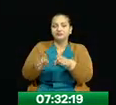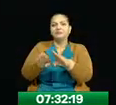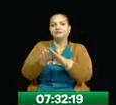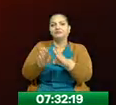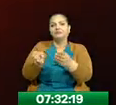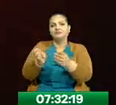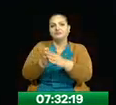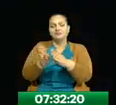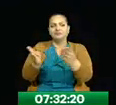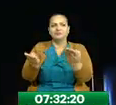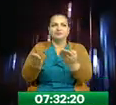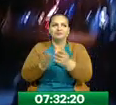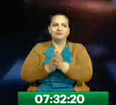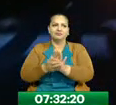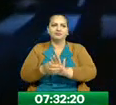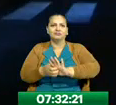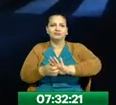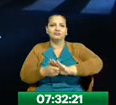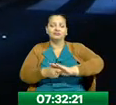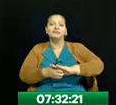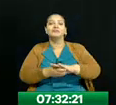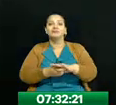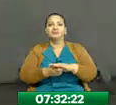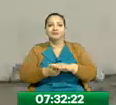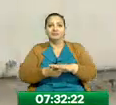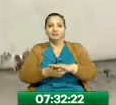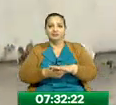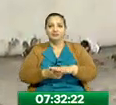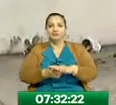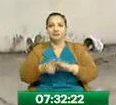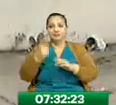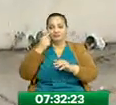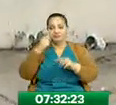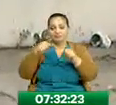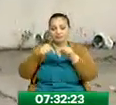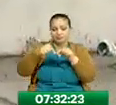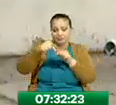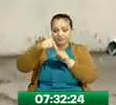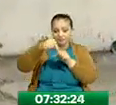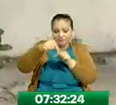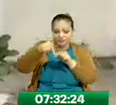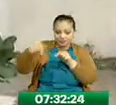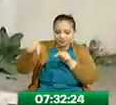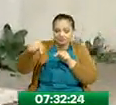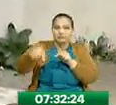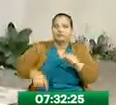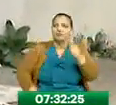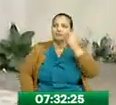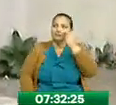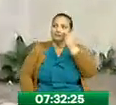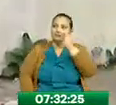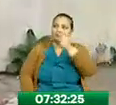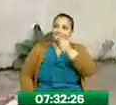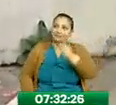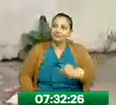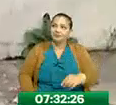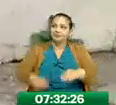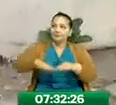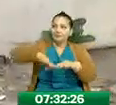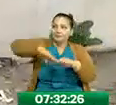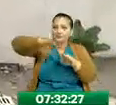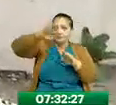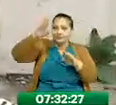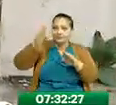la esquina. O sea, en toda la punta de la intersección. Consecuentemente, como te fijas, es más proclive y mucho